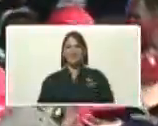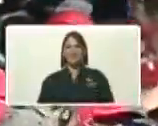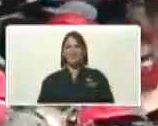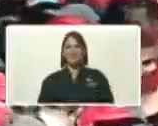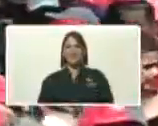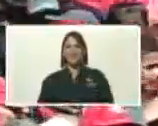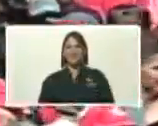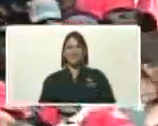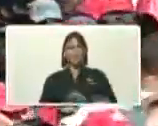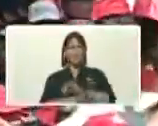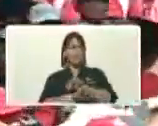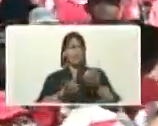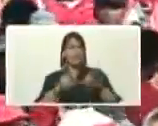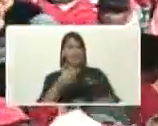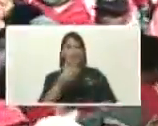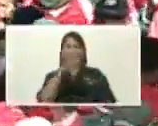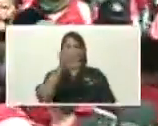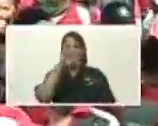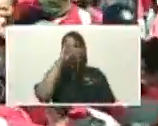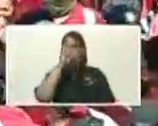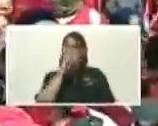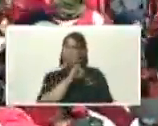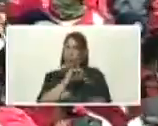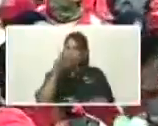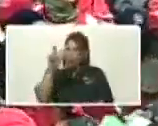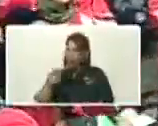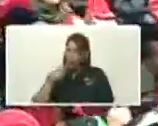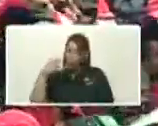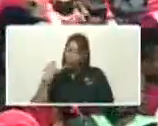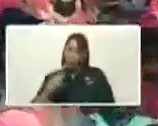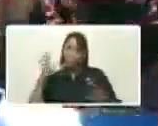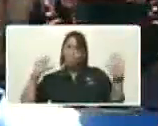Ya tiene 35 años Escalona,